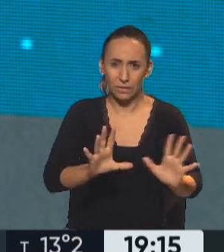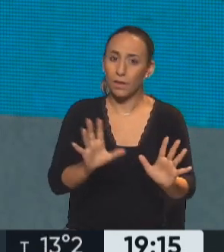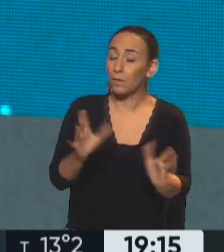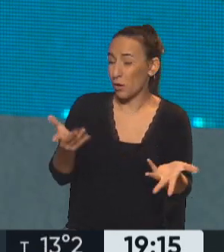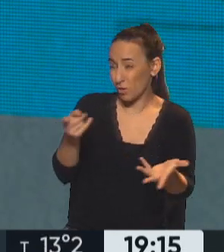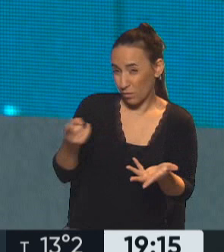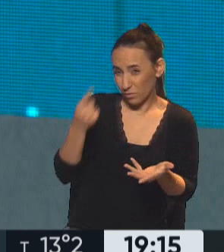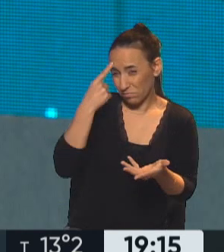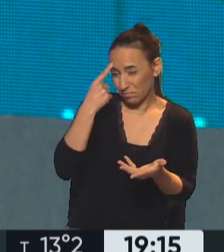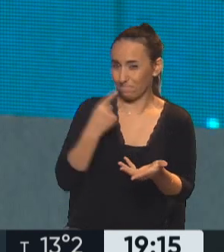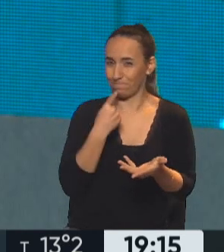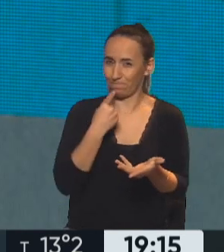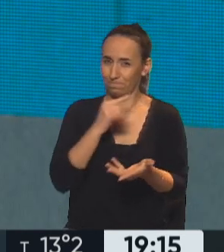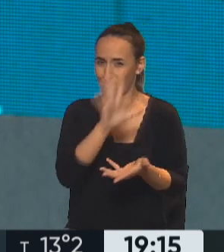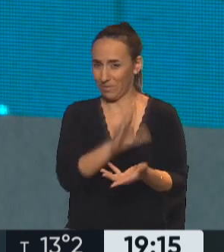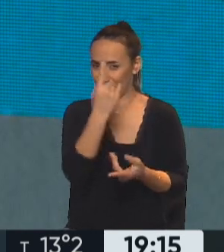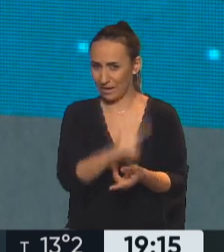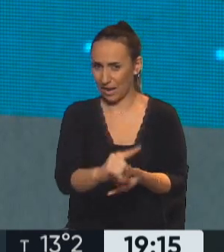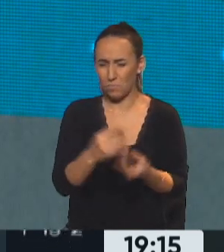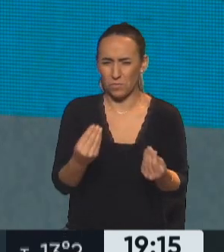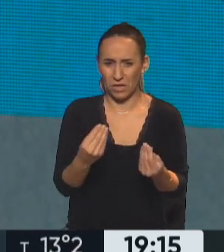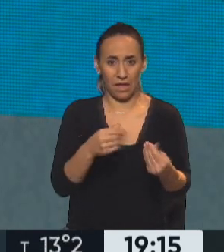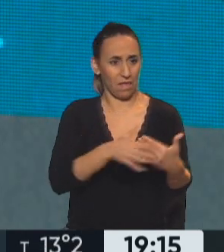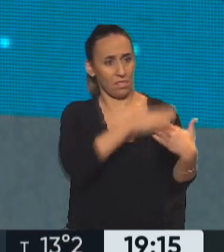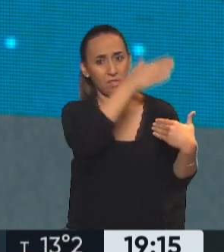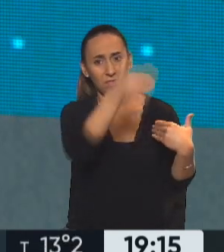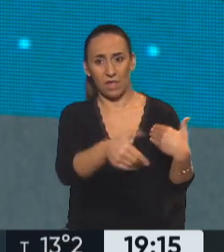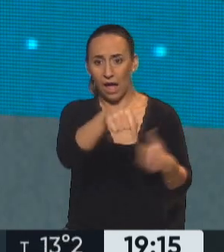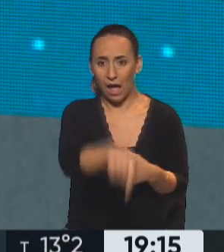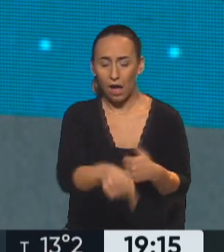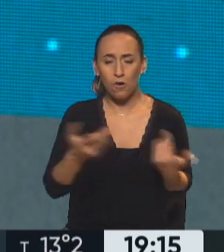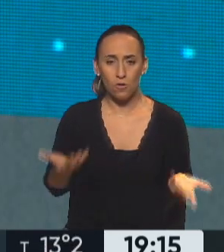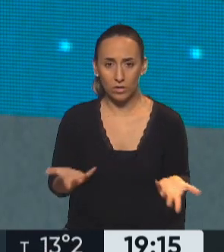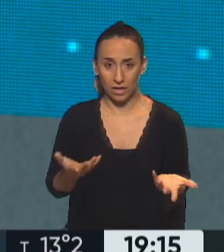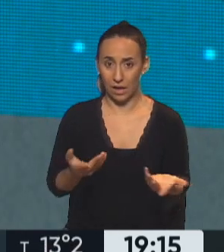se tomó años. ¿Por qué ahora y de esta manera y con un plazo tan exiguo para que los legisladores